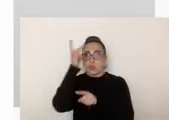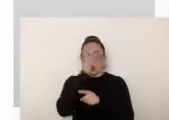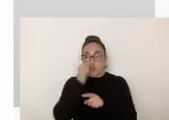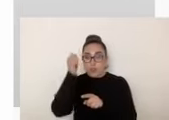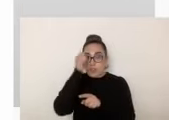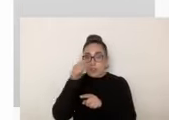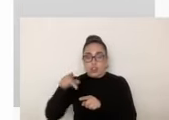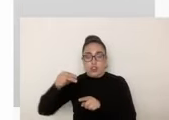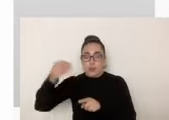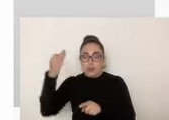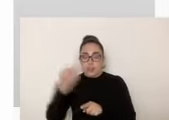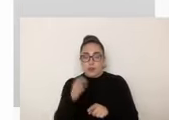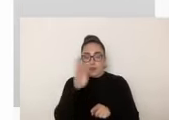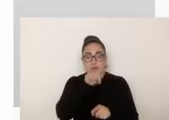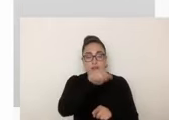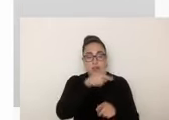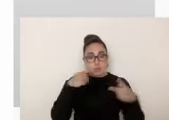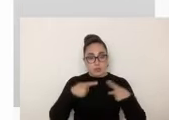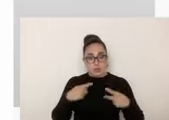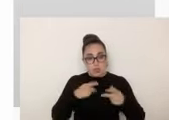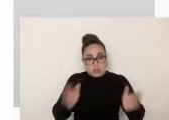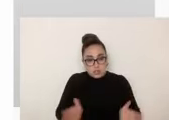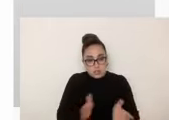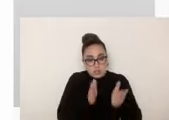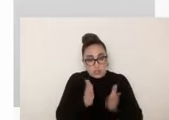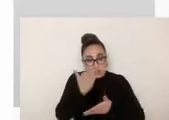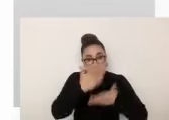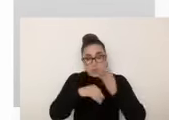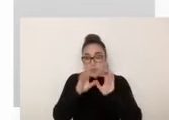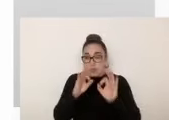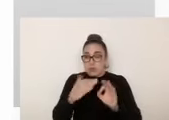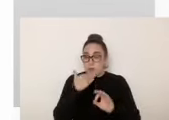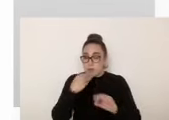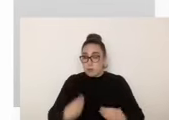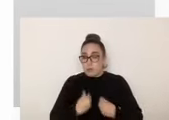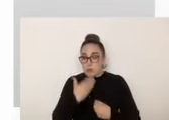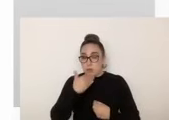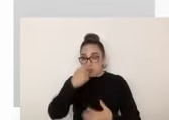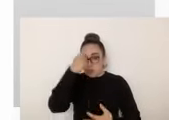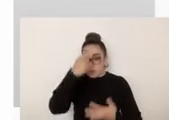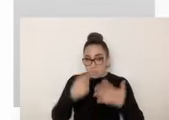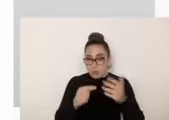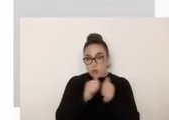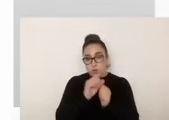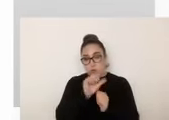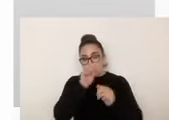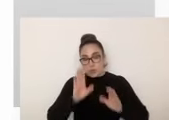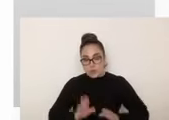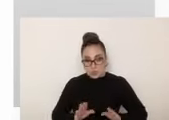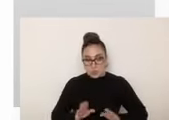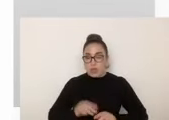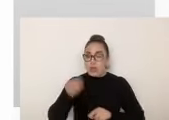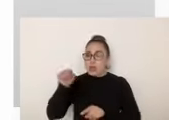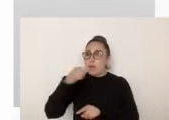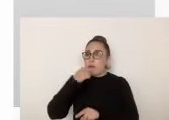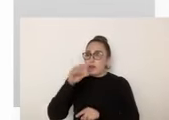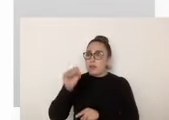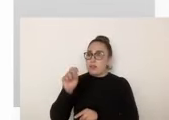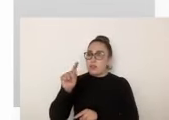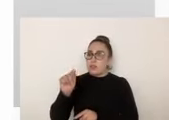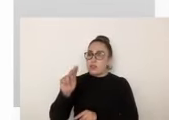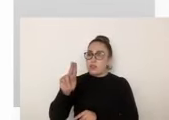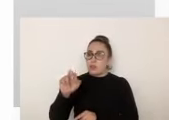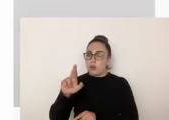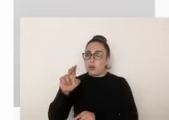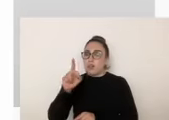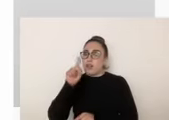del bienestar sea aquello en lo que debe consistir una teoría ética. El propio Stuart Mill tiene una frase que dice: prefiero ser un